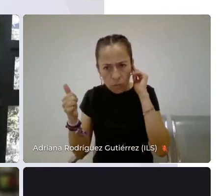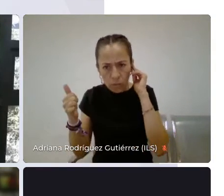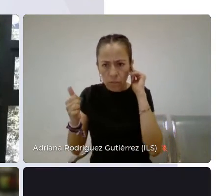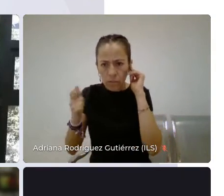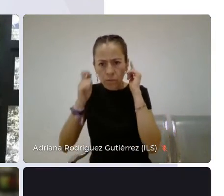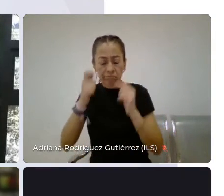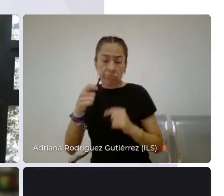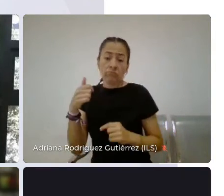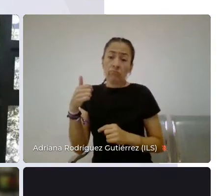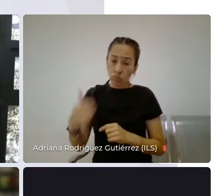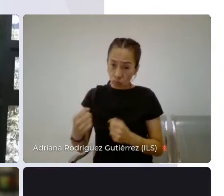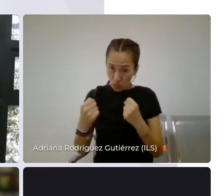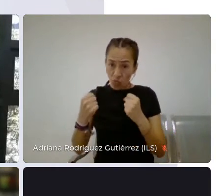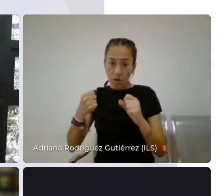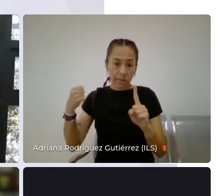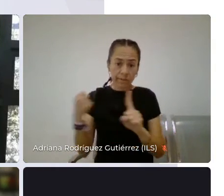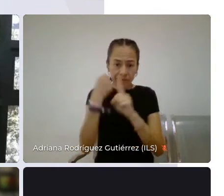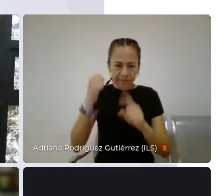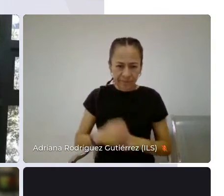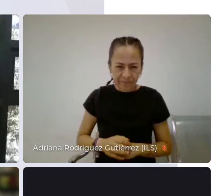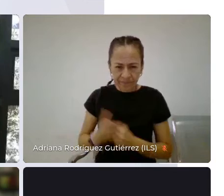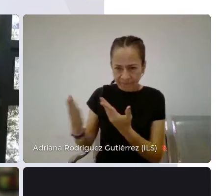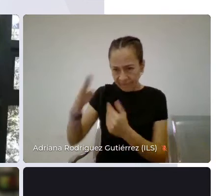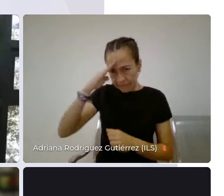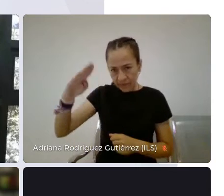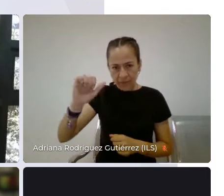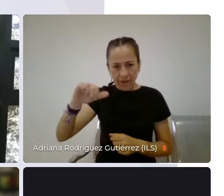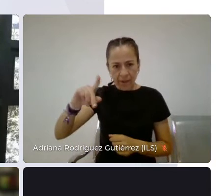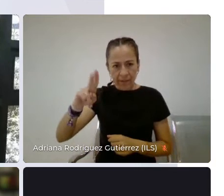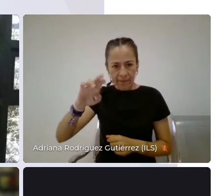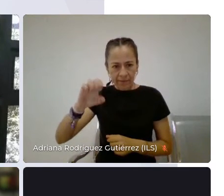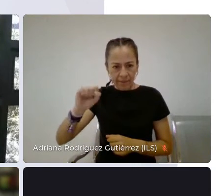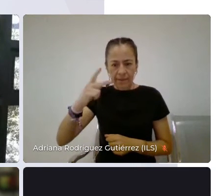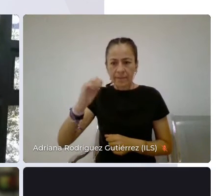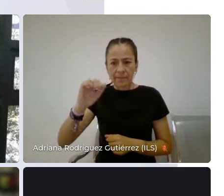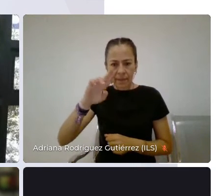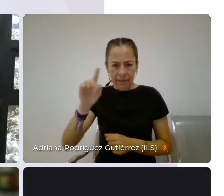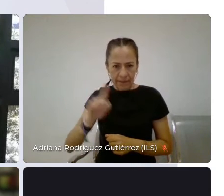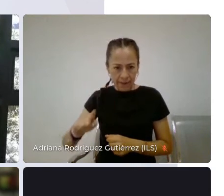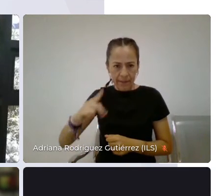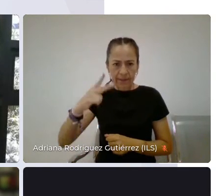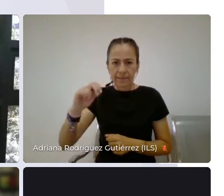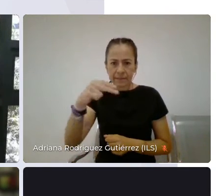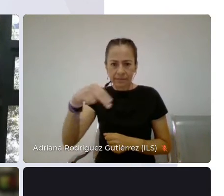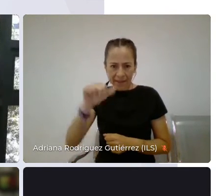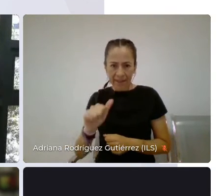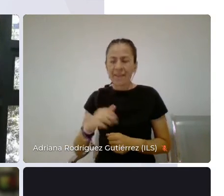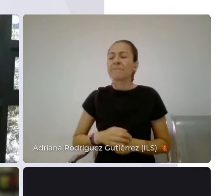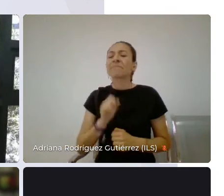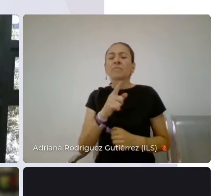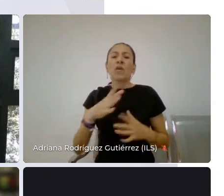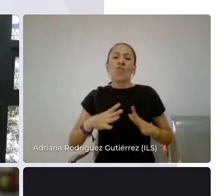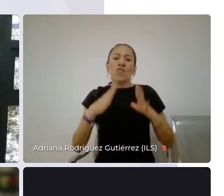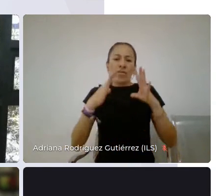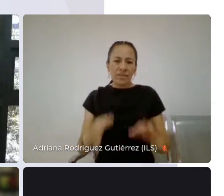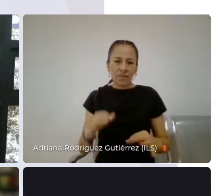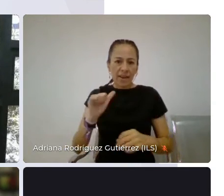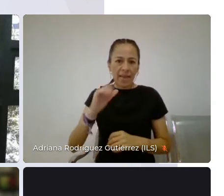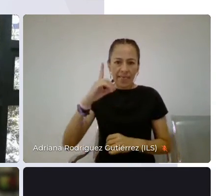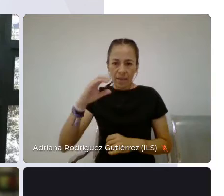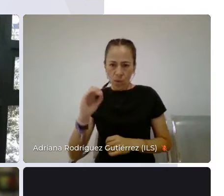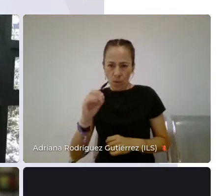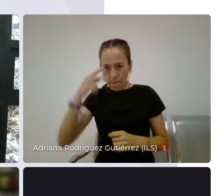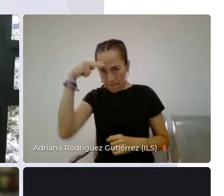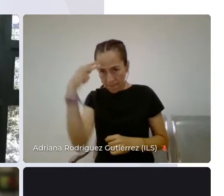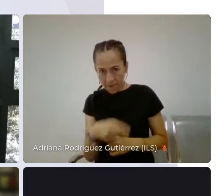gran impacto. Vamos con el señor Andrés Pérez Peña Campos. Él es director de la Fundación ADEO México. Andrés Pérez Peña Campos es